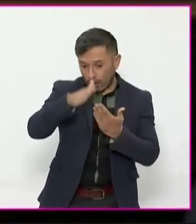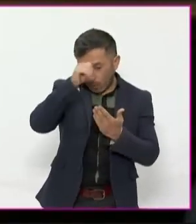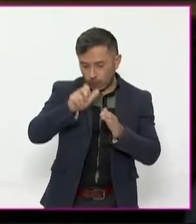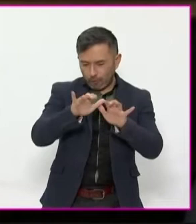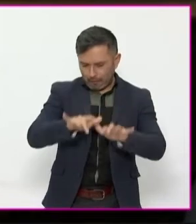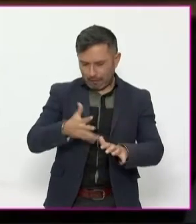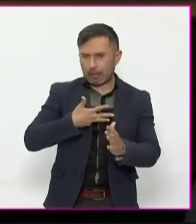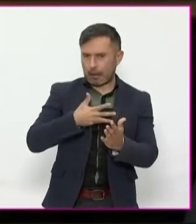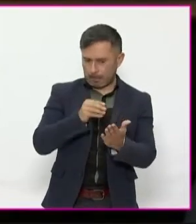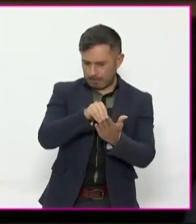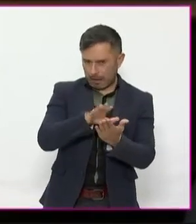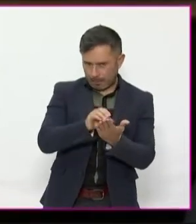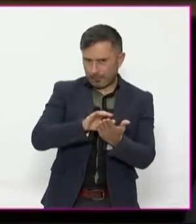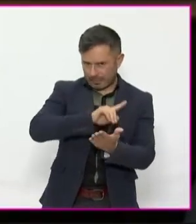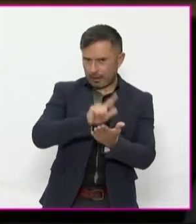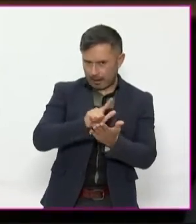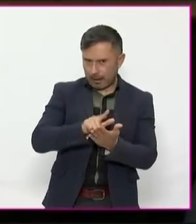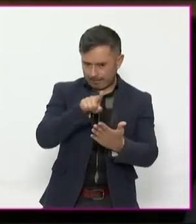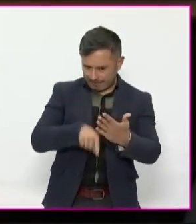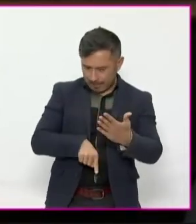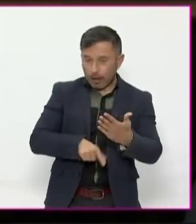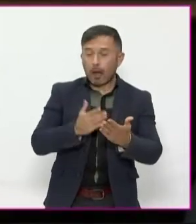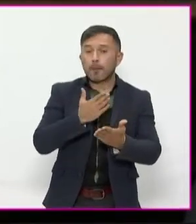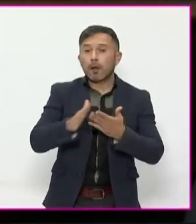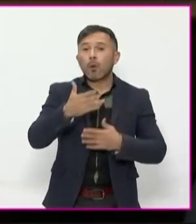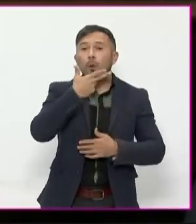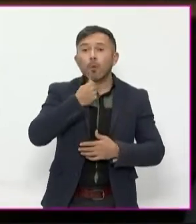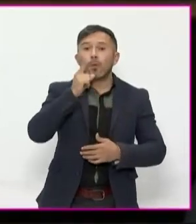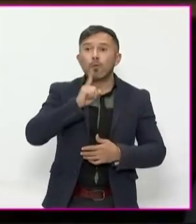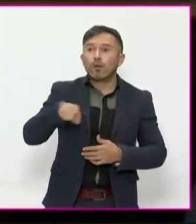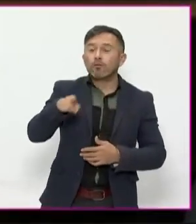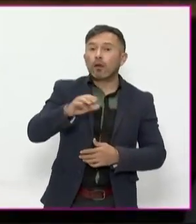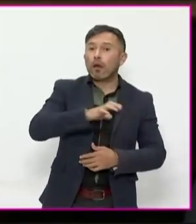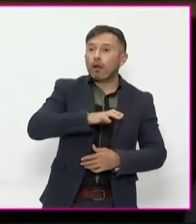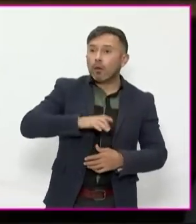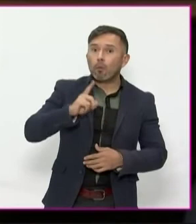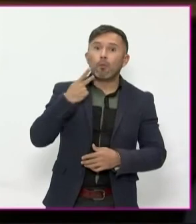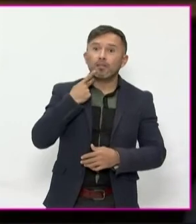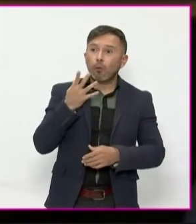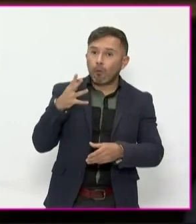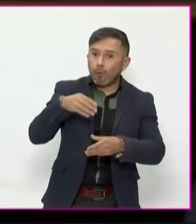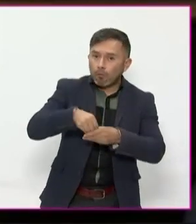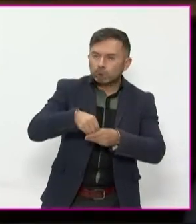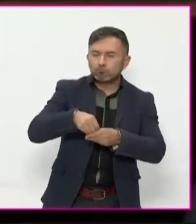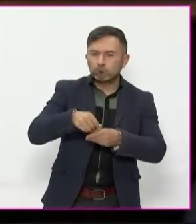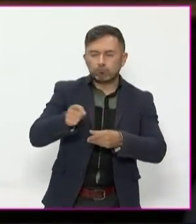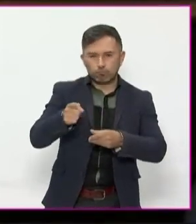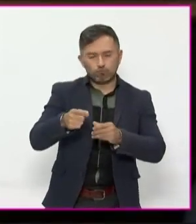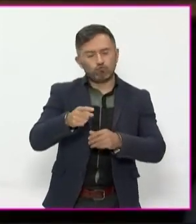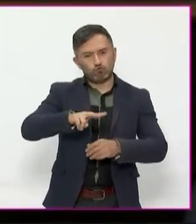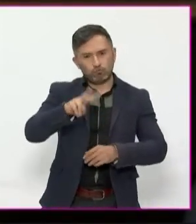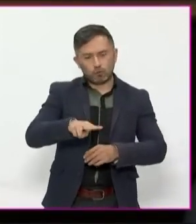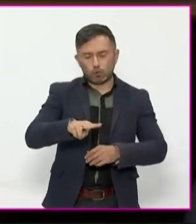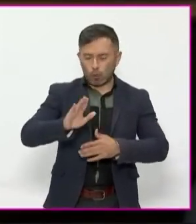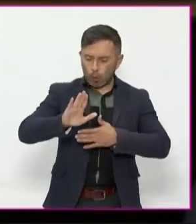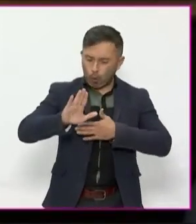exhortar a las y los actores políticos involucrados a mostrar un claro compromiso a favor de la